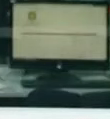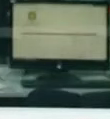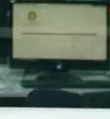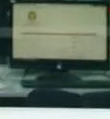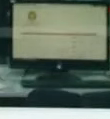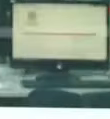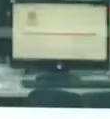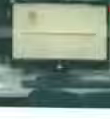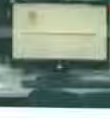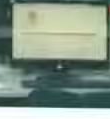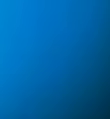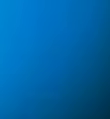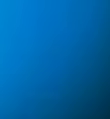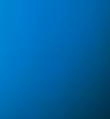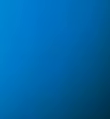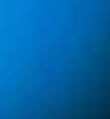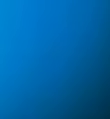programación.